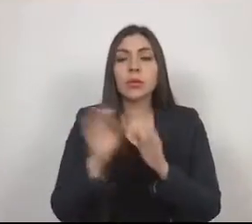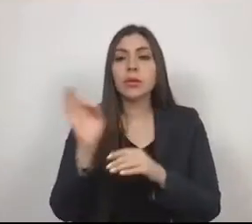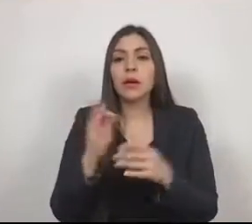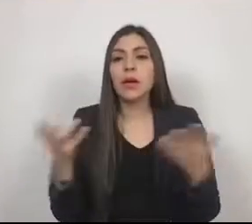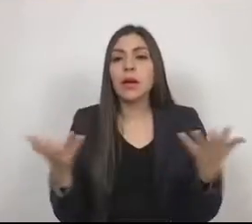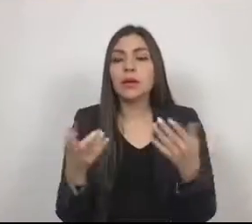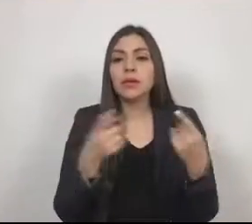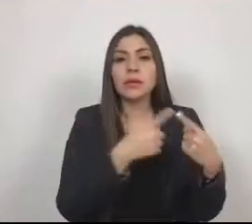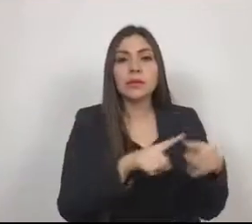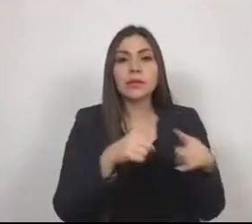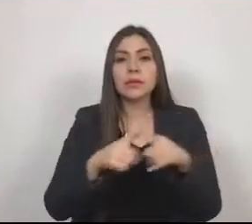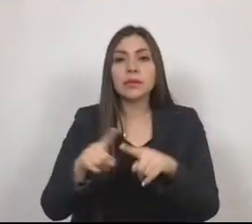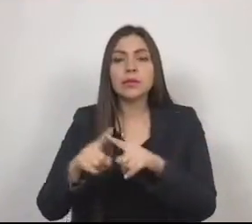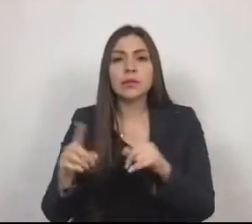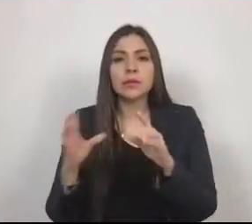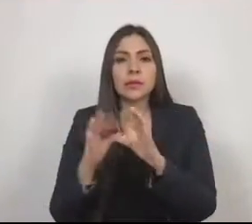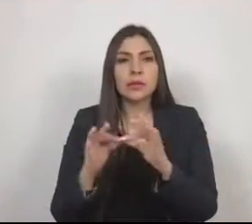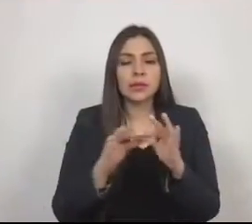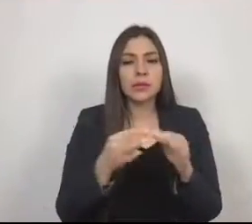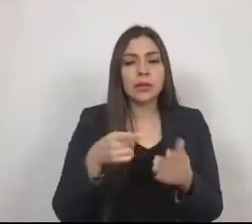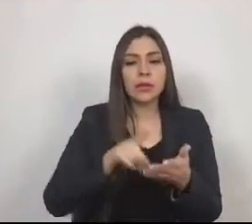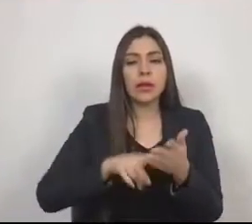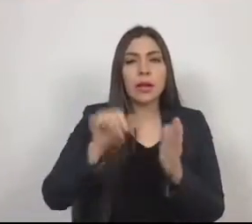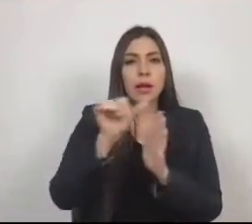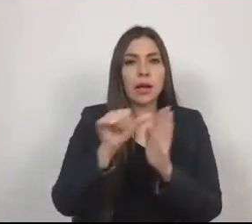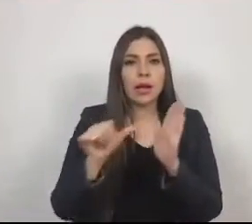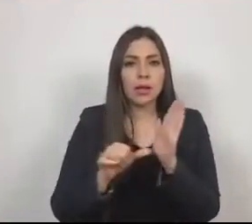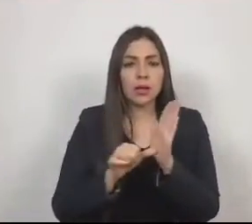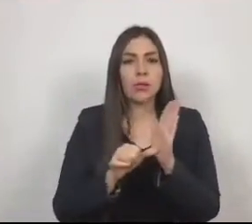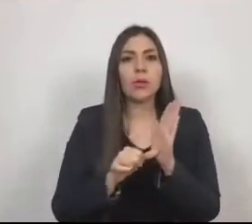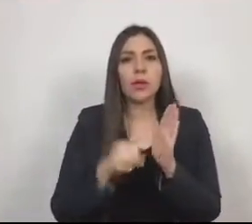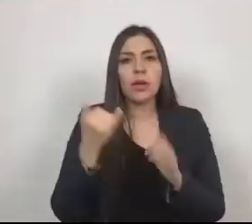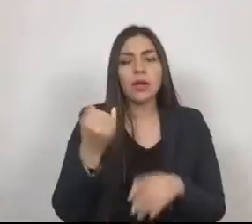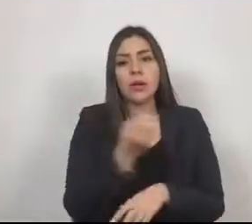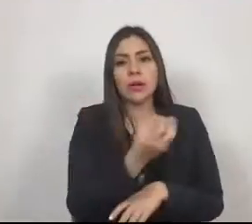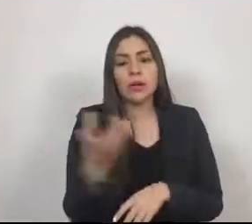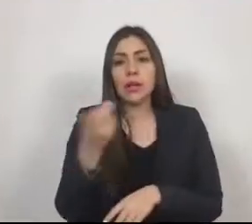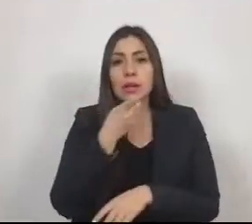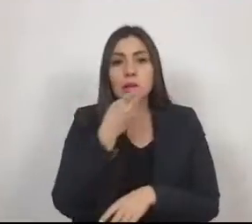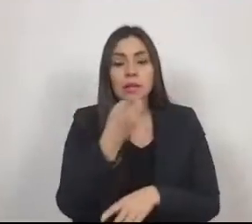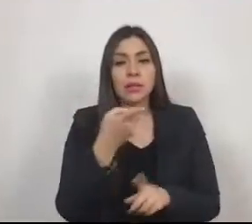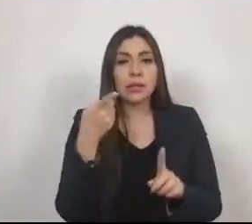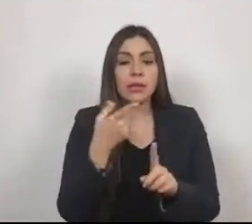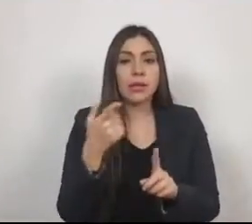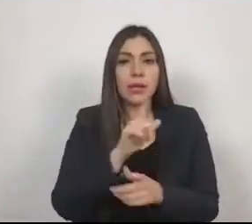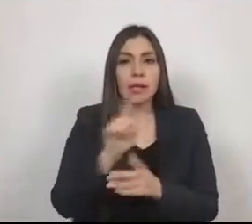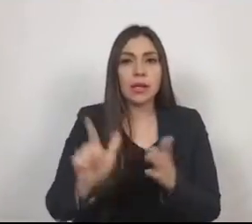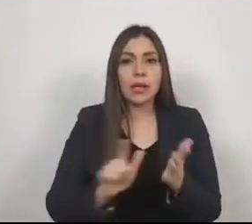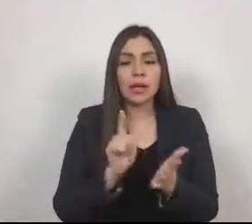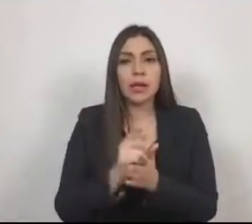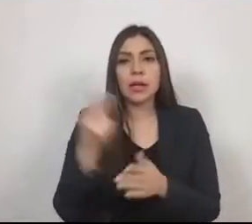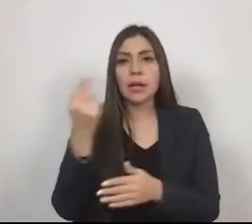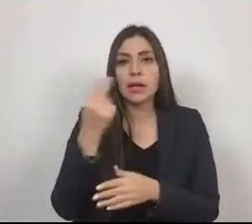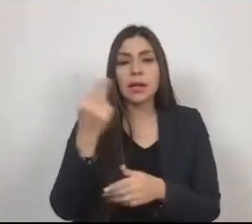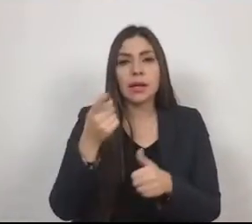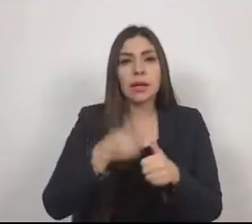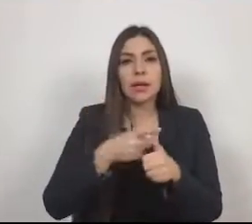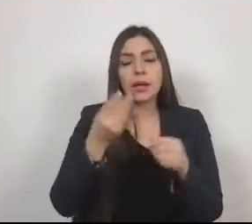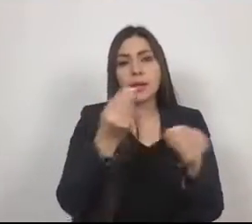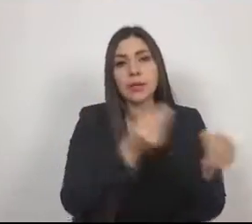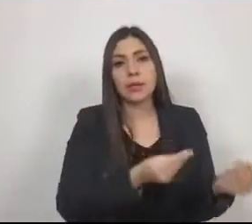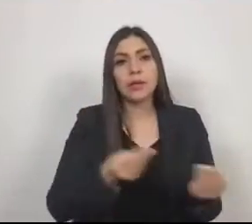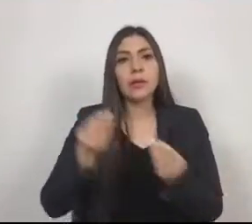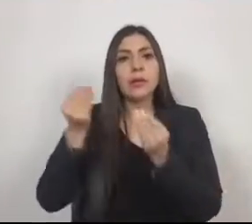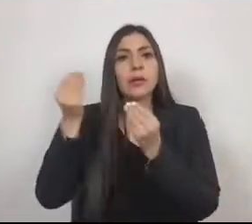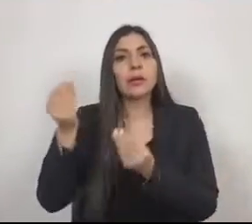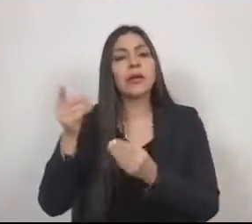actos señalados en el artículo que precede y los demás que señale la ley, deberá enviarse por conducto del Ejecutivo, a la